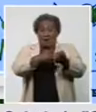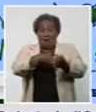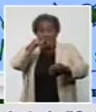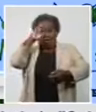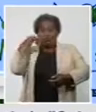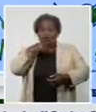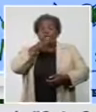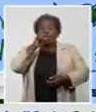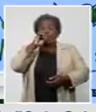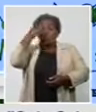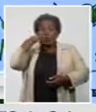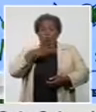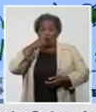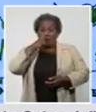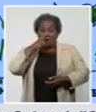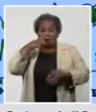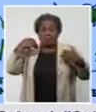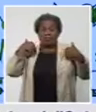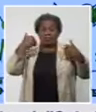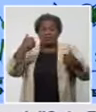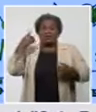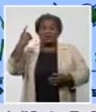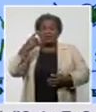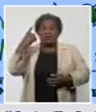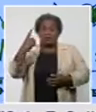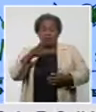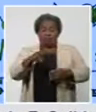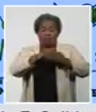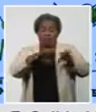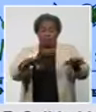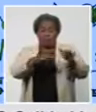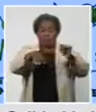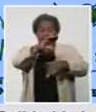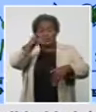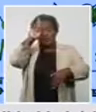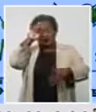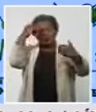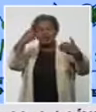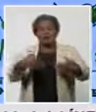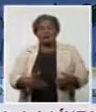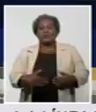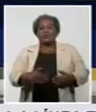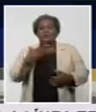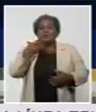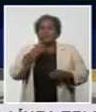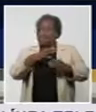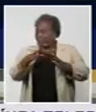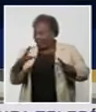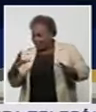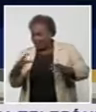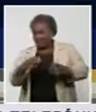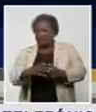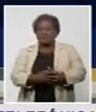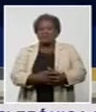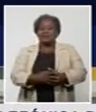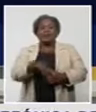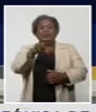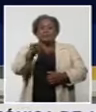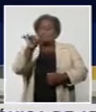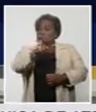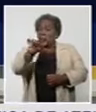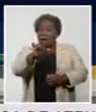Durán García, director nacional de epidemiología del MINSAP. Doctor, buenos días. Buenos días a todos ustedes que